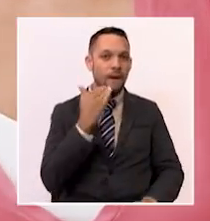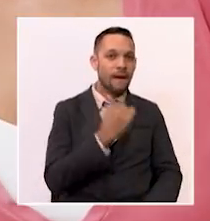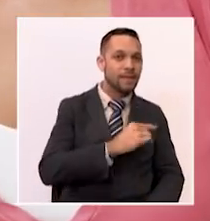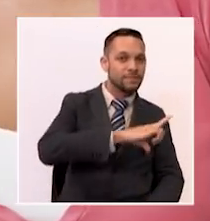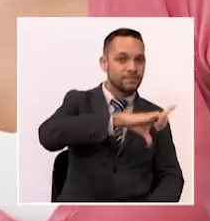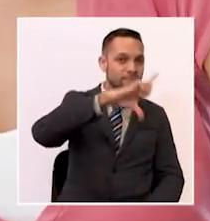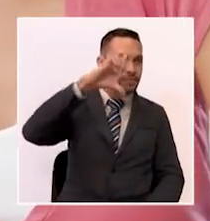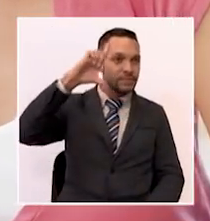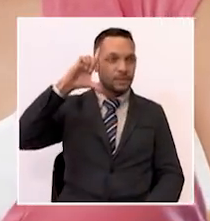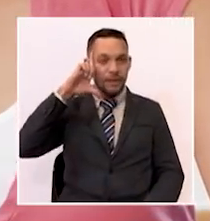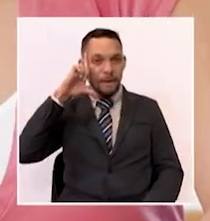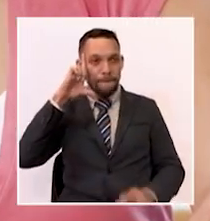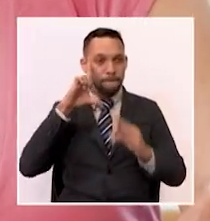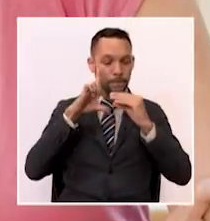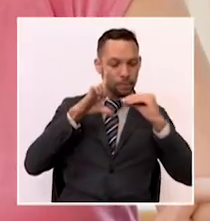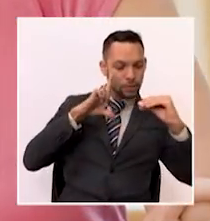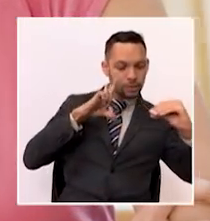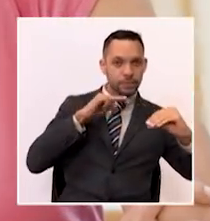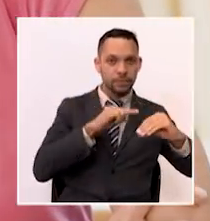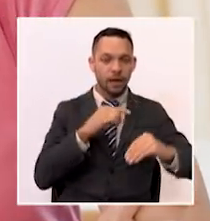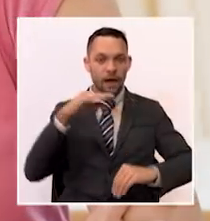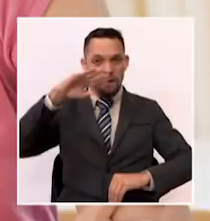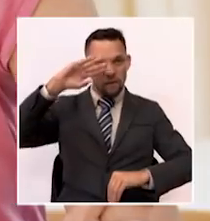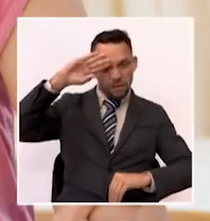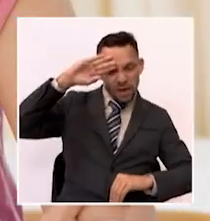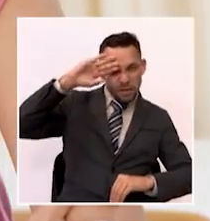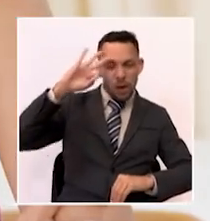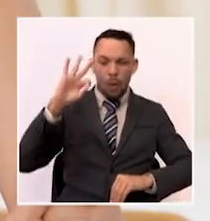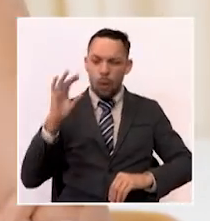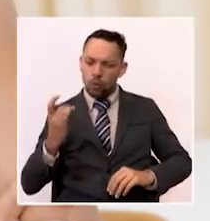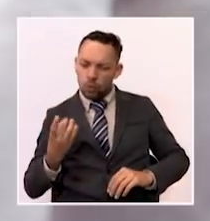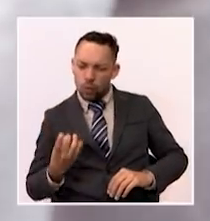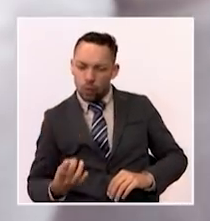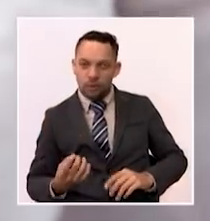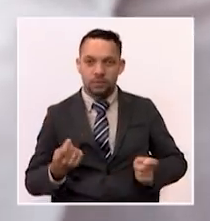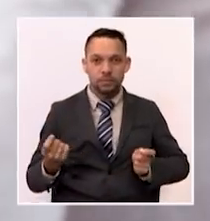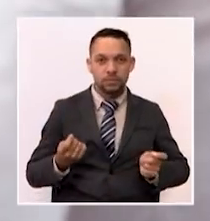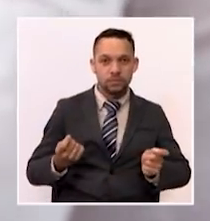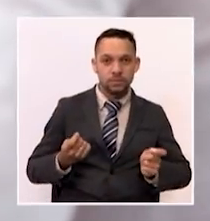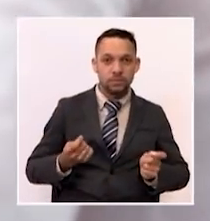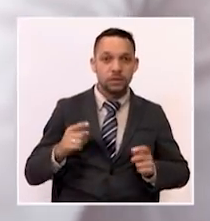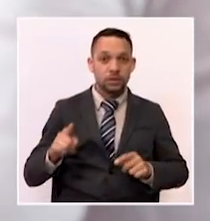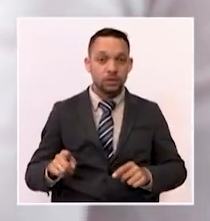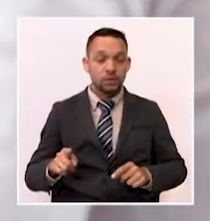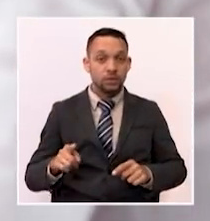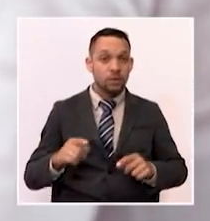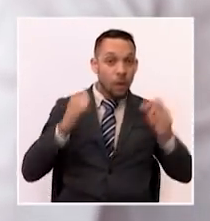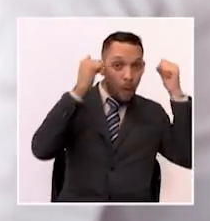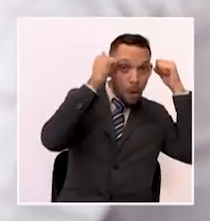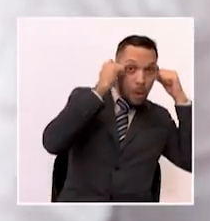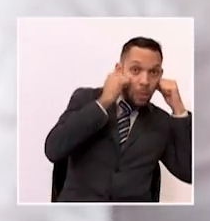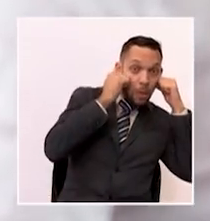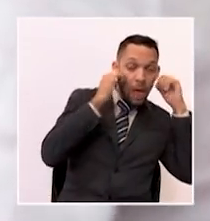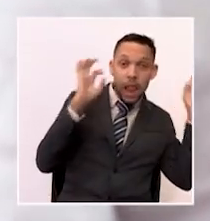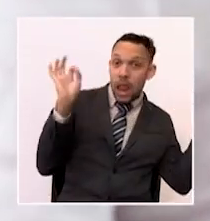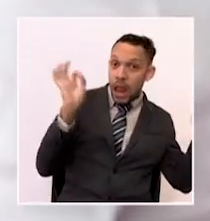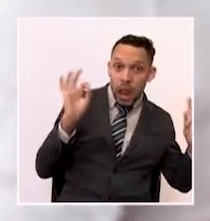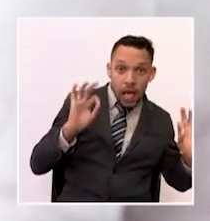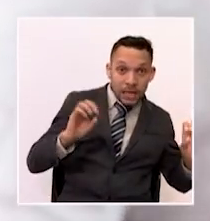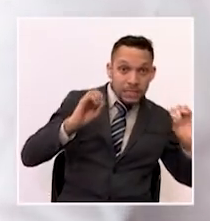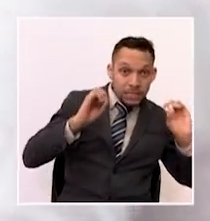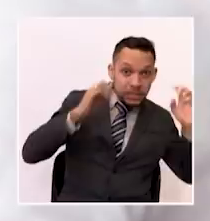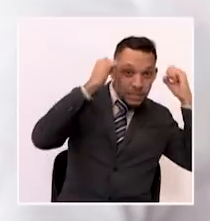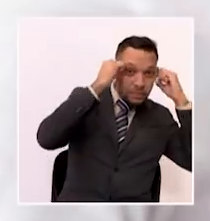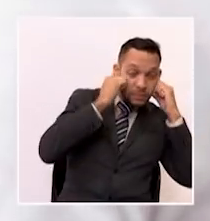sobre todo si aparece fiebre o dolor en la pelvis, si se ha tenido relaciones sexuales sin protección o se advierte pérdida de peso